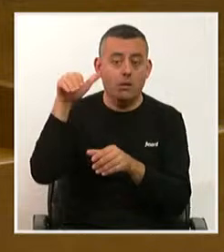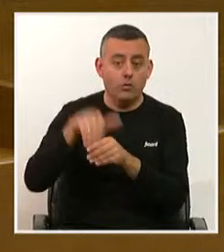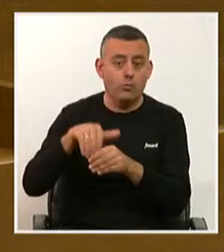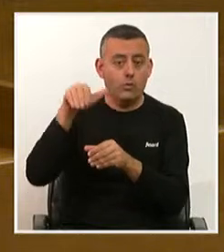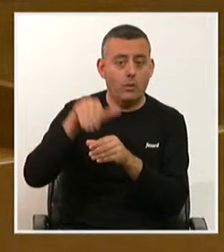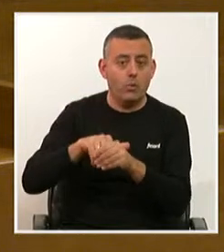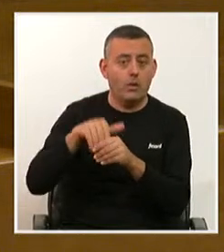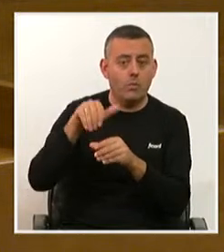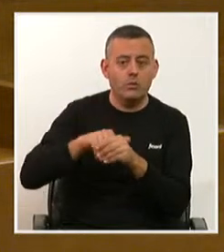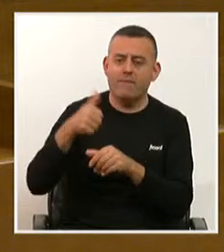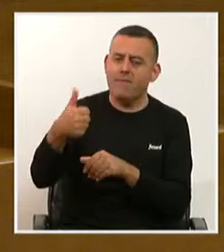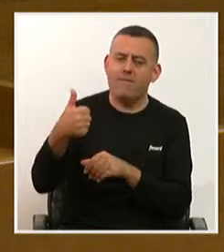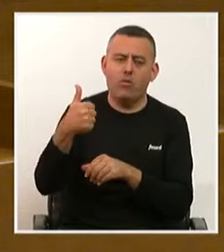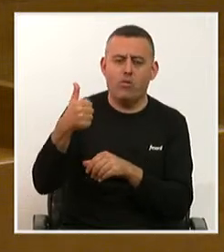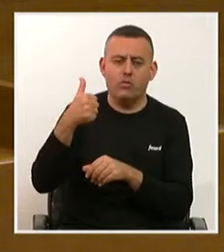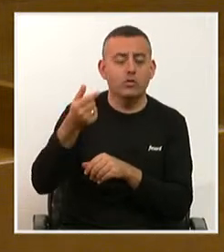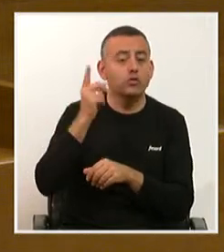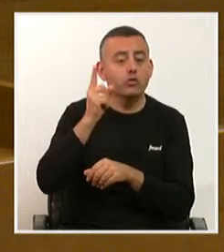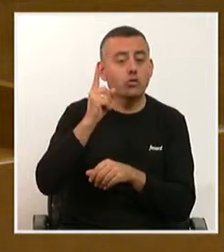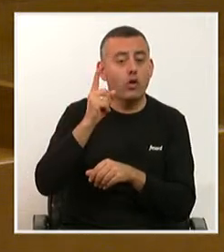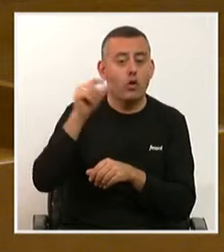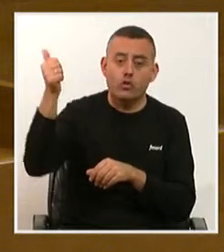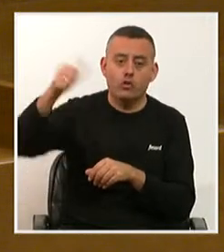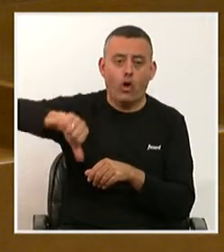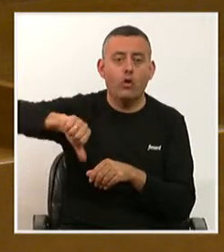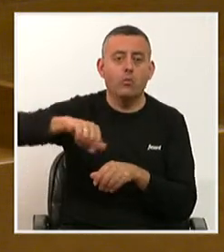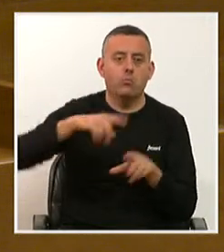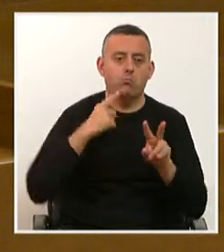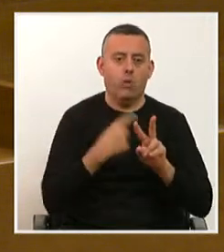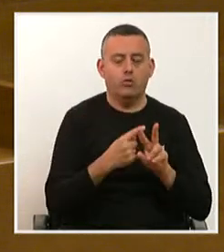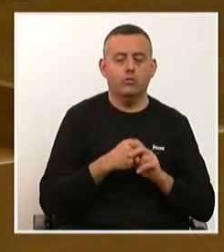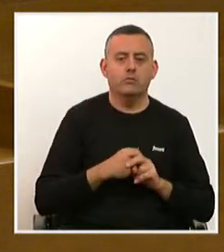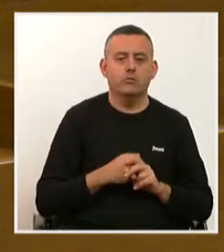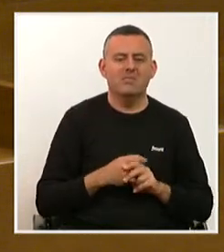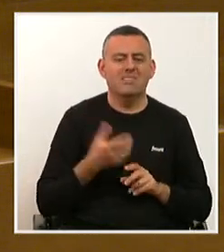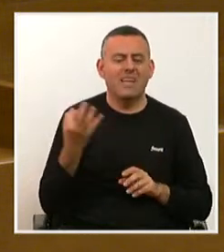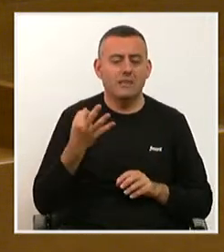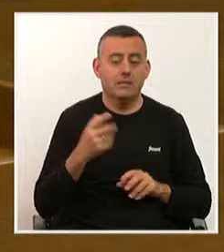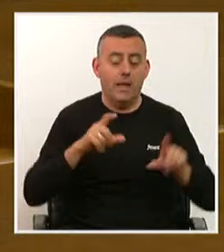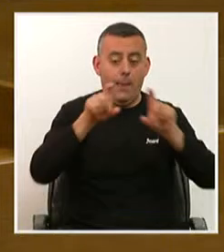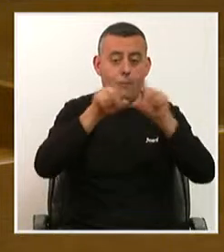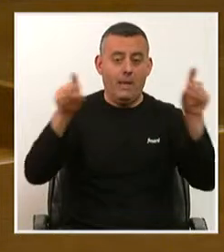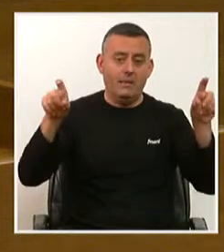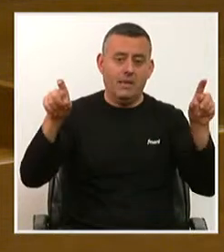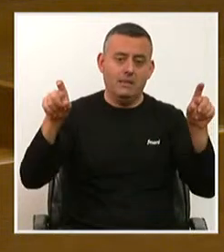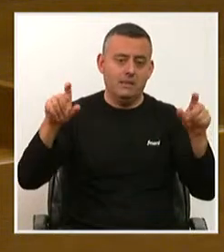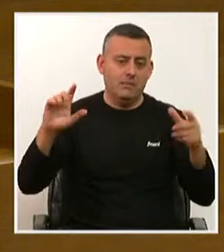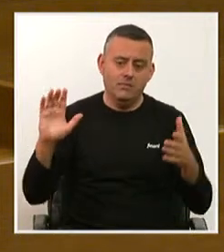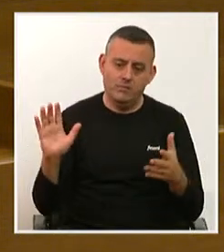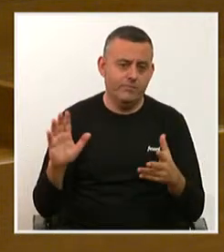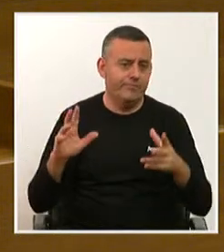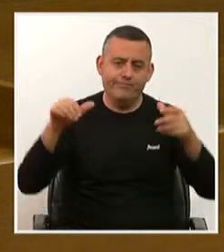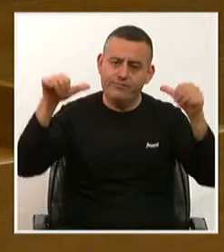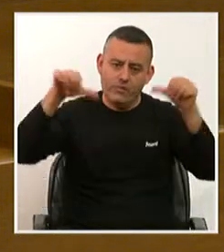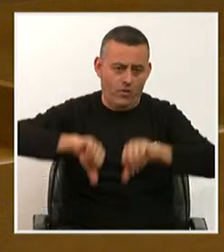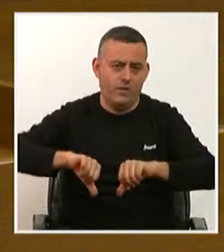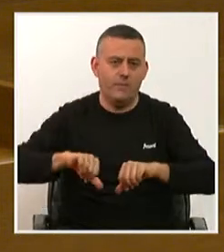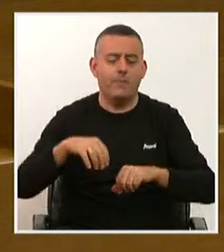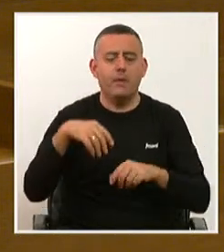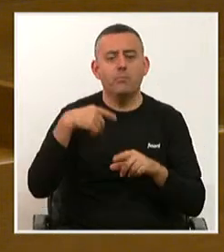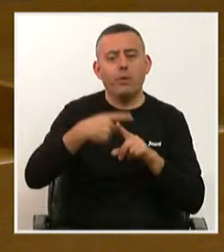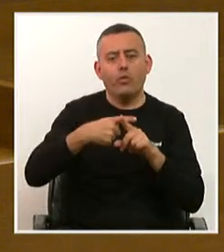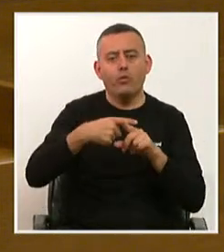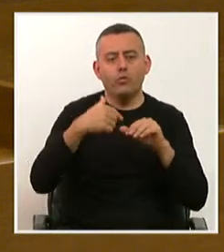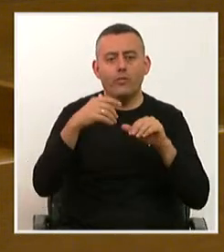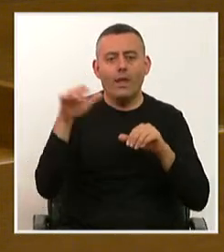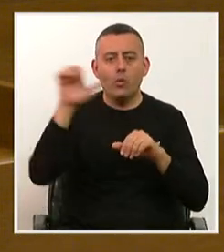vox y este pacto que vien a decir pues mire destrucción de presas producto extracomunitario que